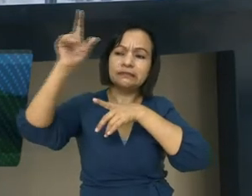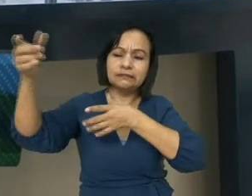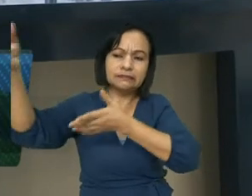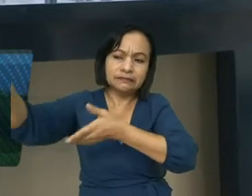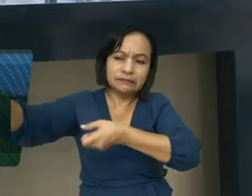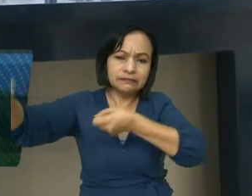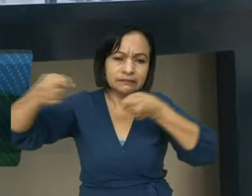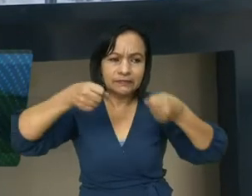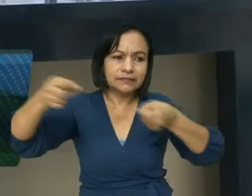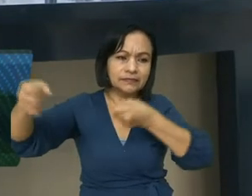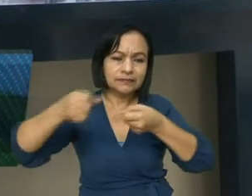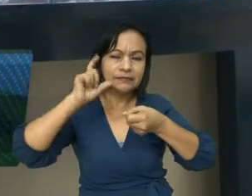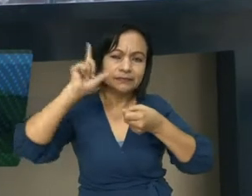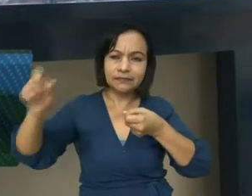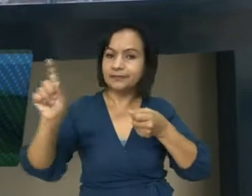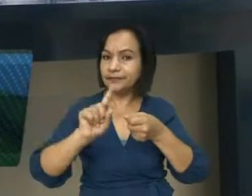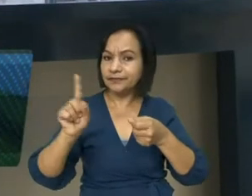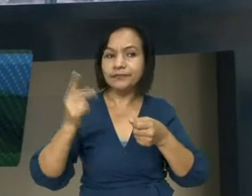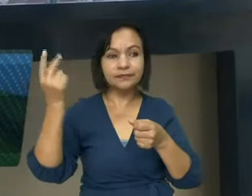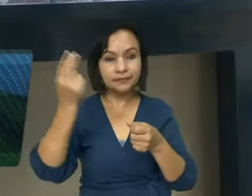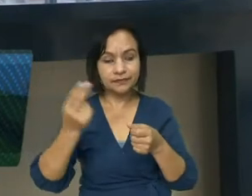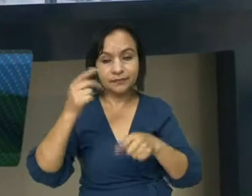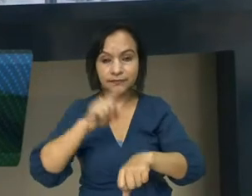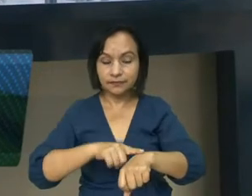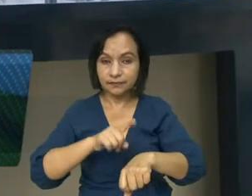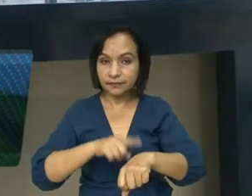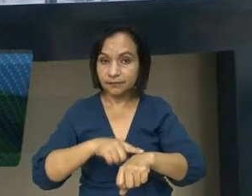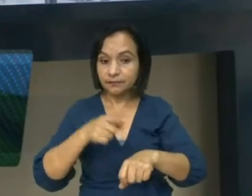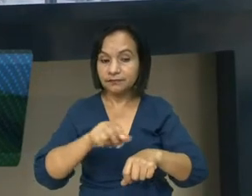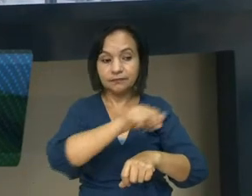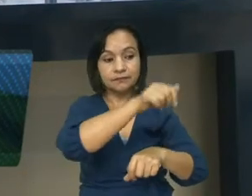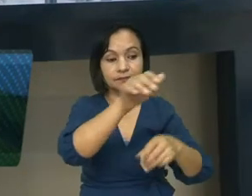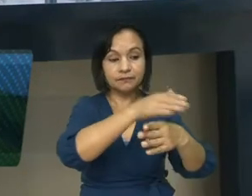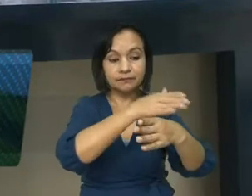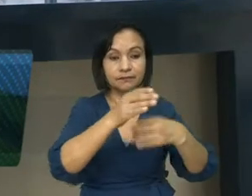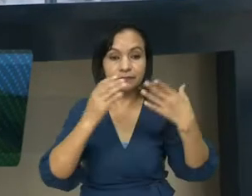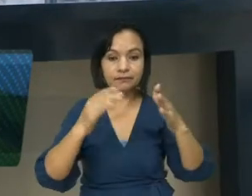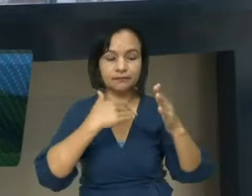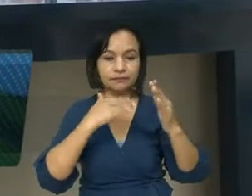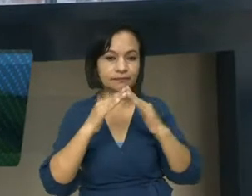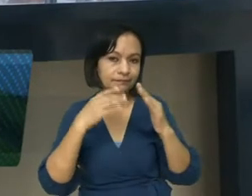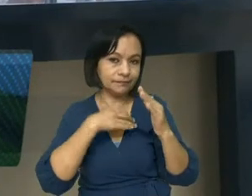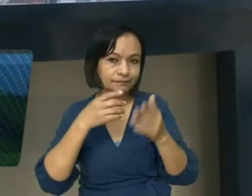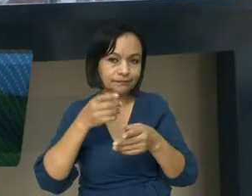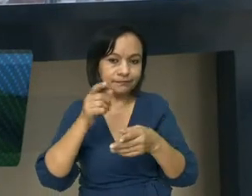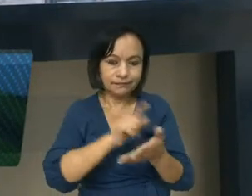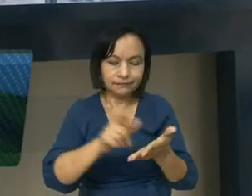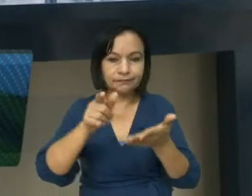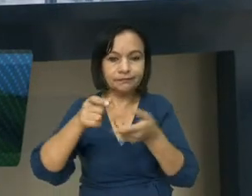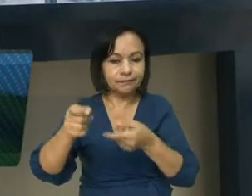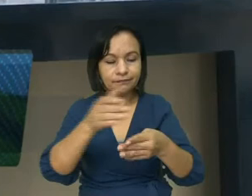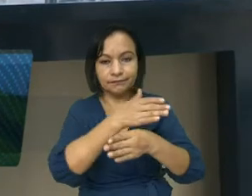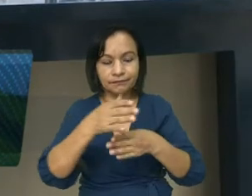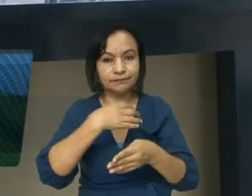a distancias largas. Y además de que va a utilizarse el tiempo para hacer todos esos menesteres, las mujeres, pues para lo